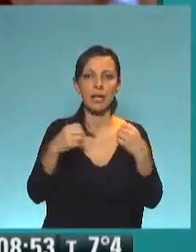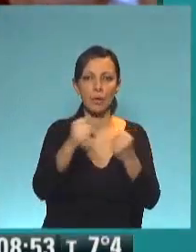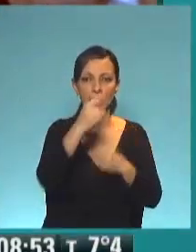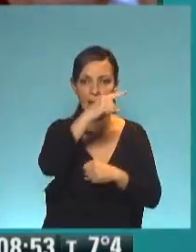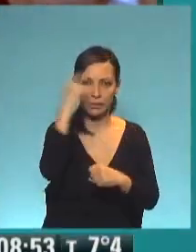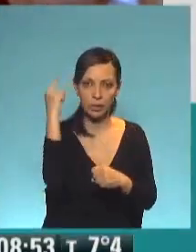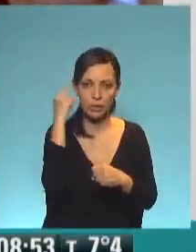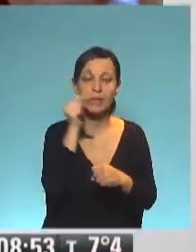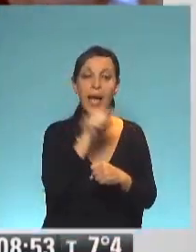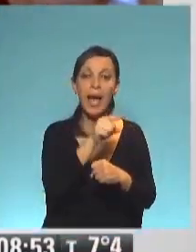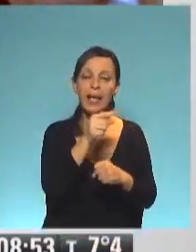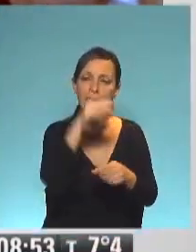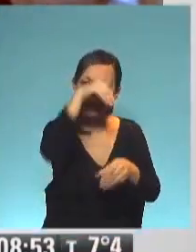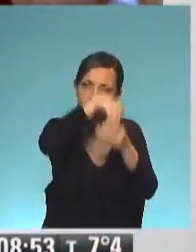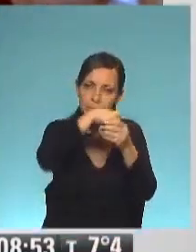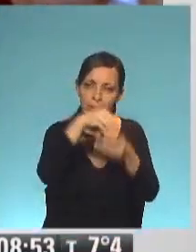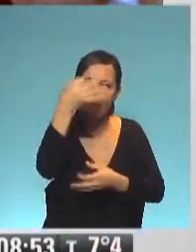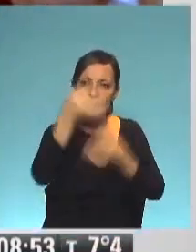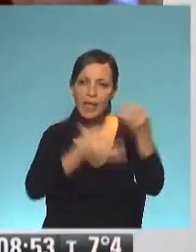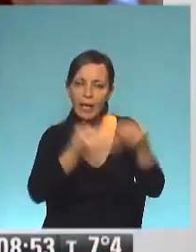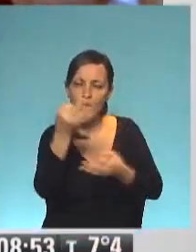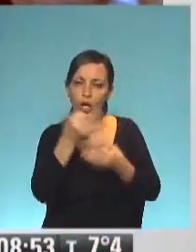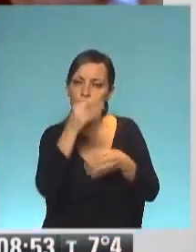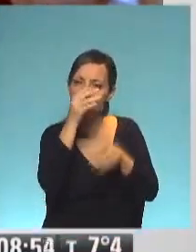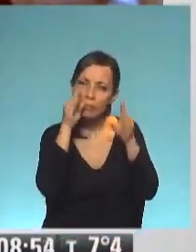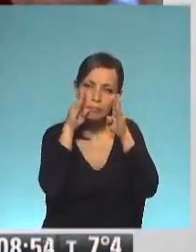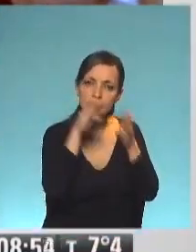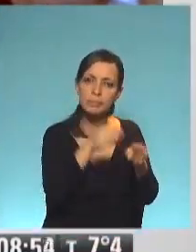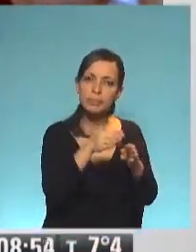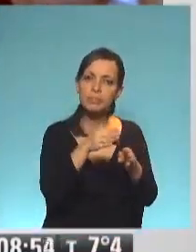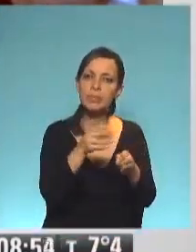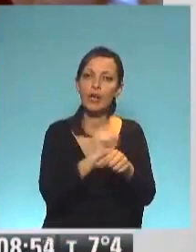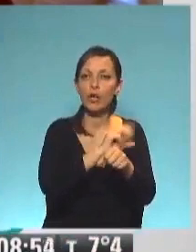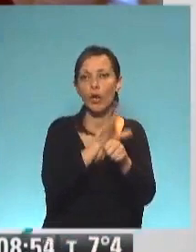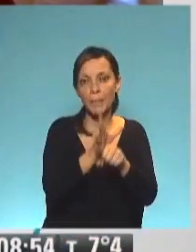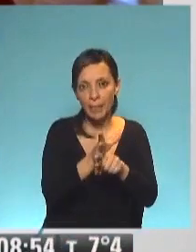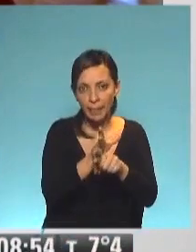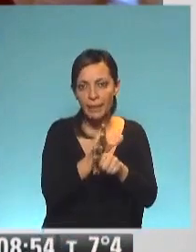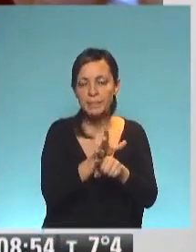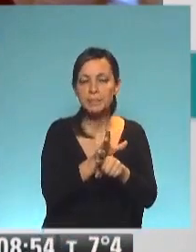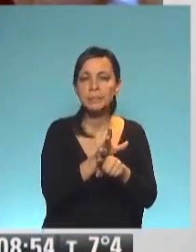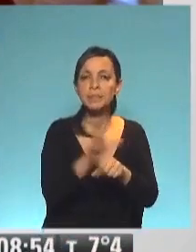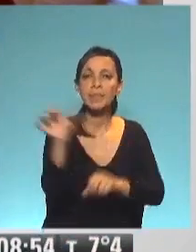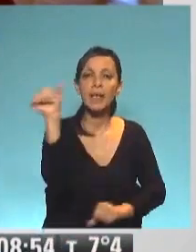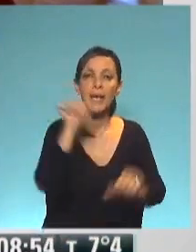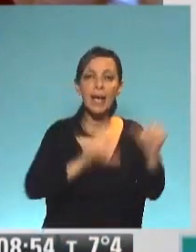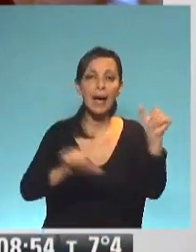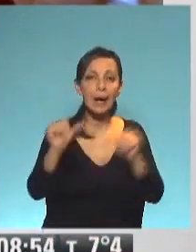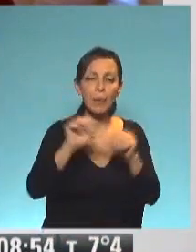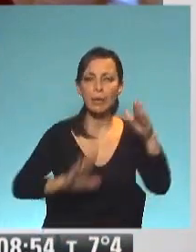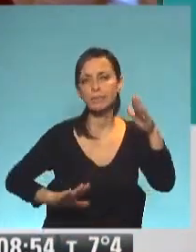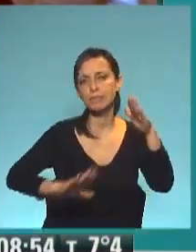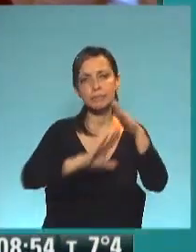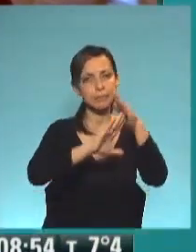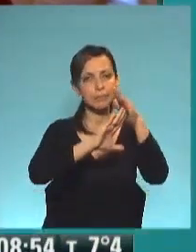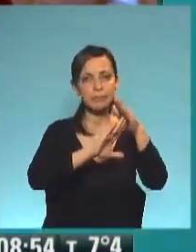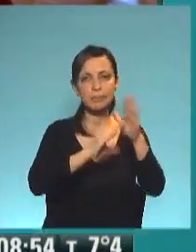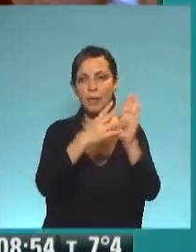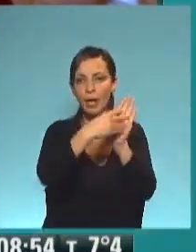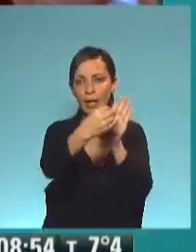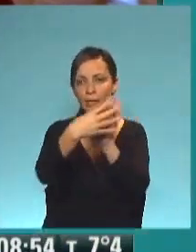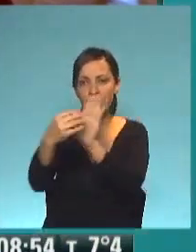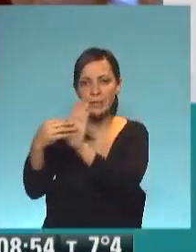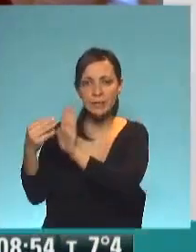concentra todo lo que es diagnóstico. Hoy estamos trabajando con lo que es COVID, es el laboratorio de referencia, y después todo lo que es